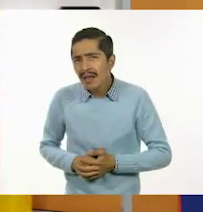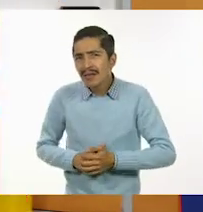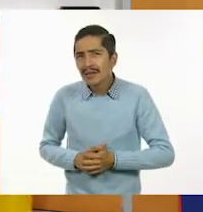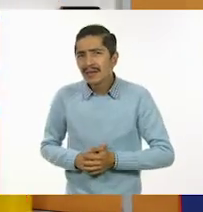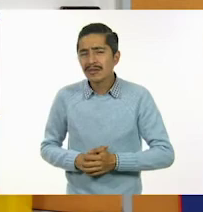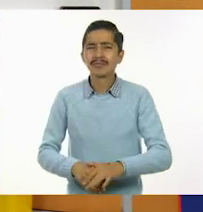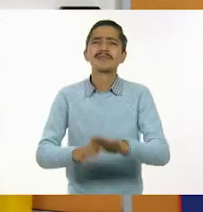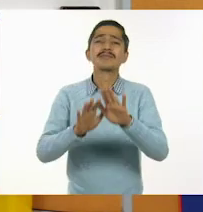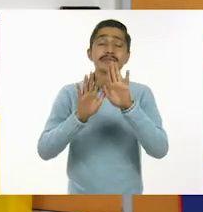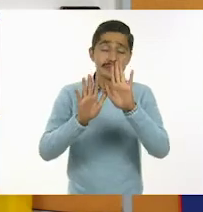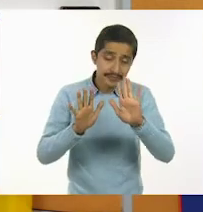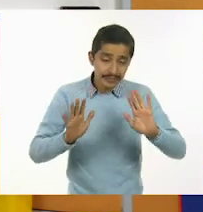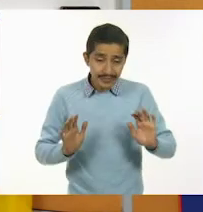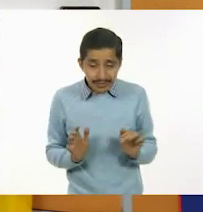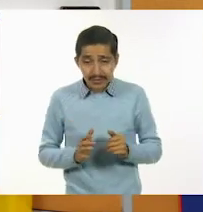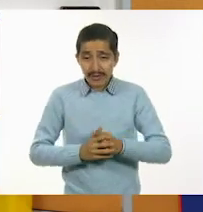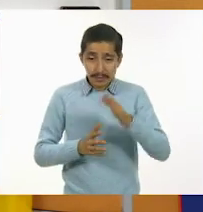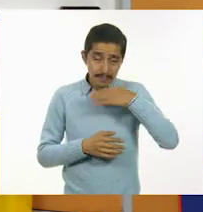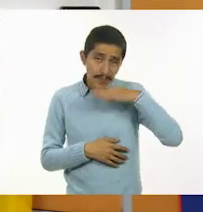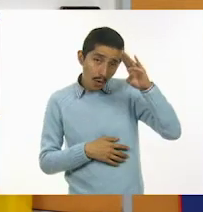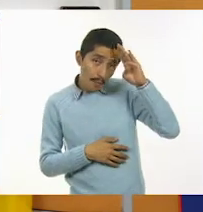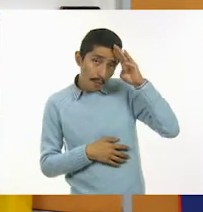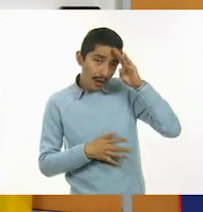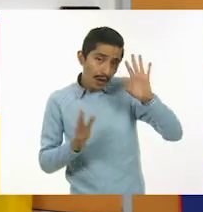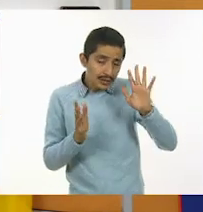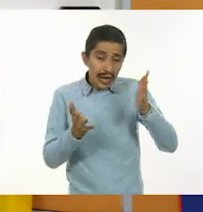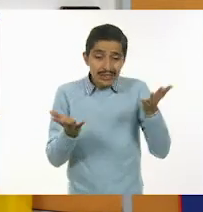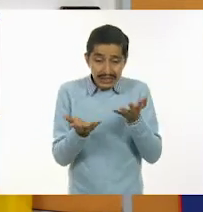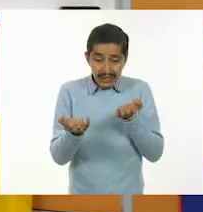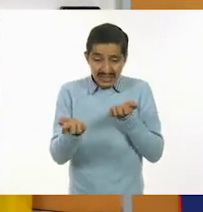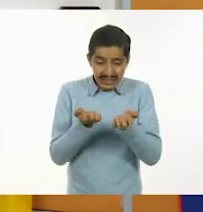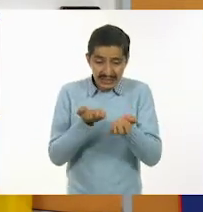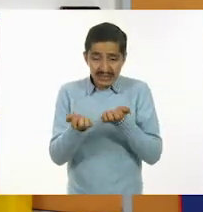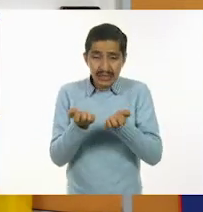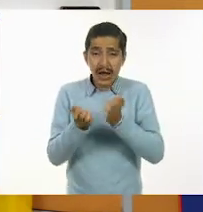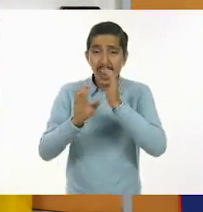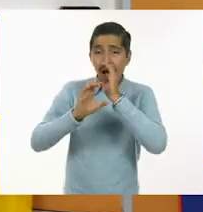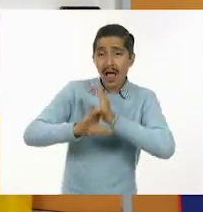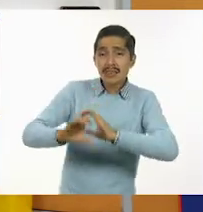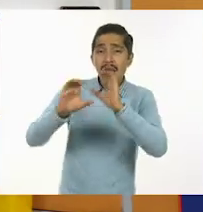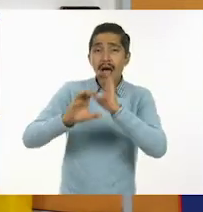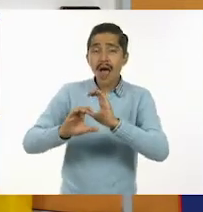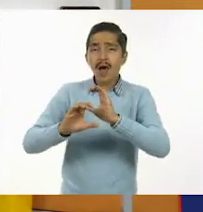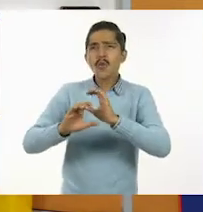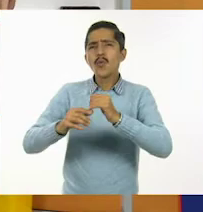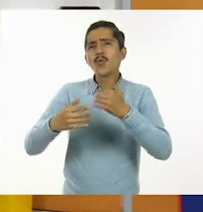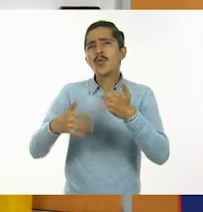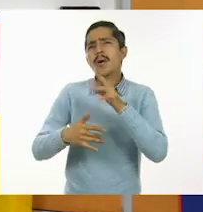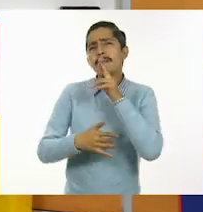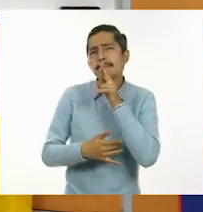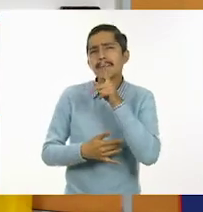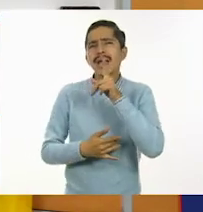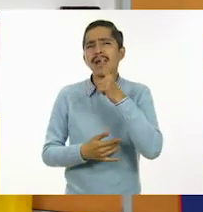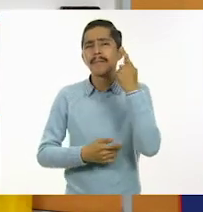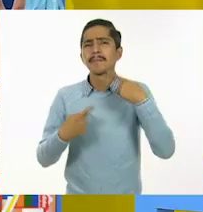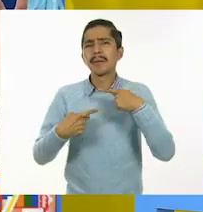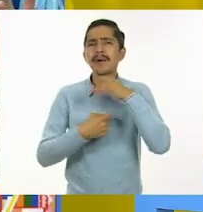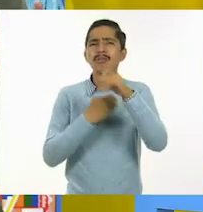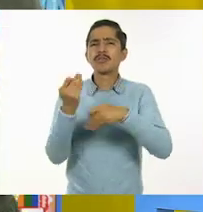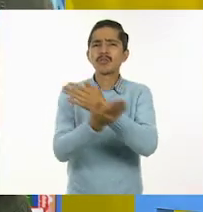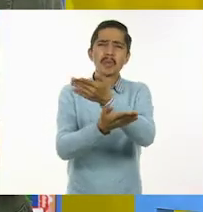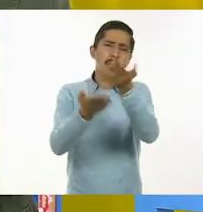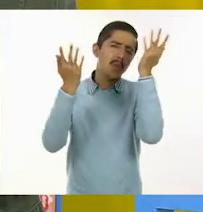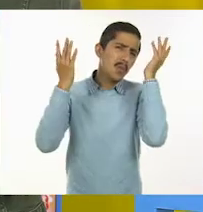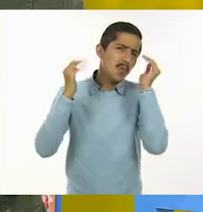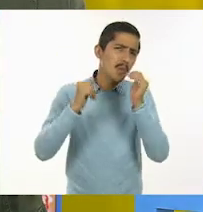Entonces... yo creo que hacer ejercicio y cantar es lo mejor para todas las personas. Y te ayuda,